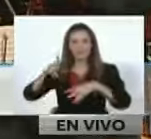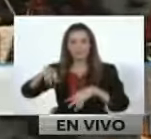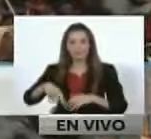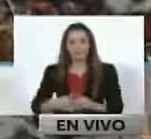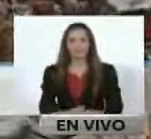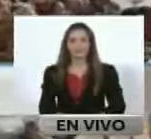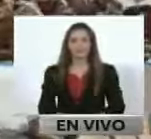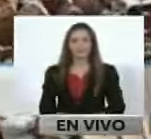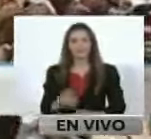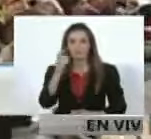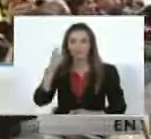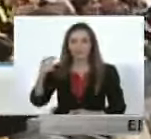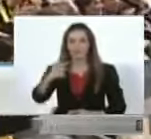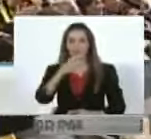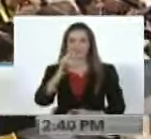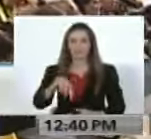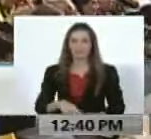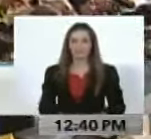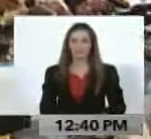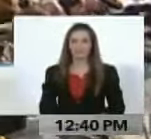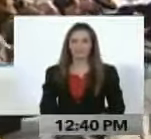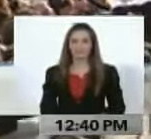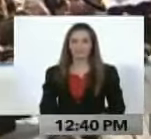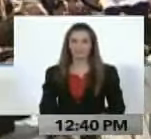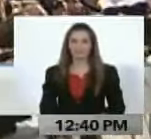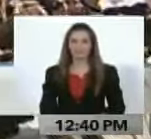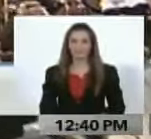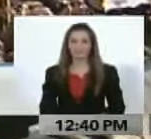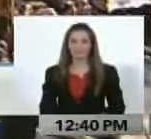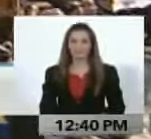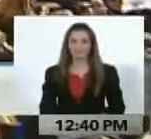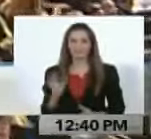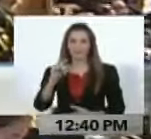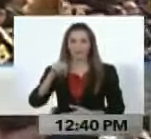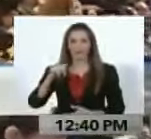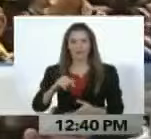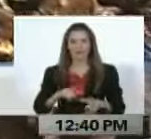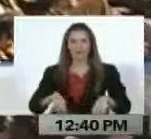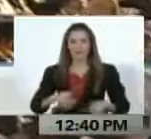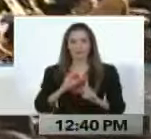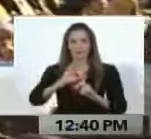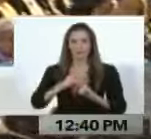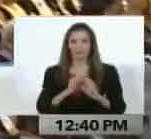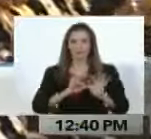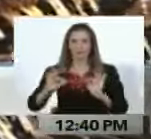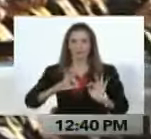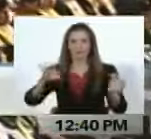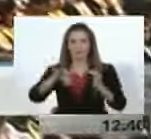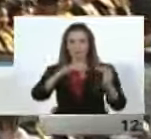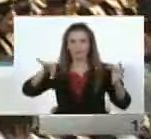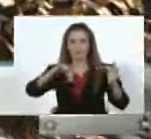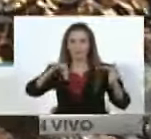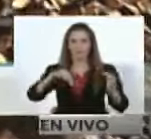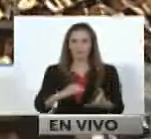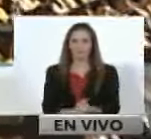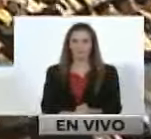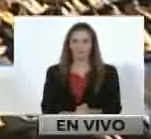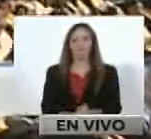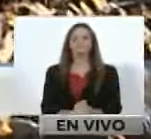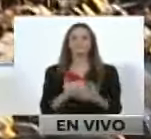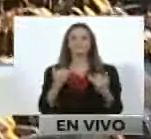y poblados. De Caracas, presente aquí en el Complejo Cultural Teatro Teresa Carreño. Y